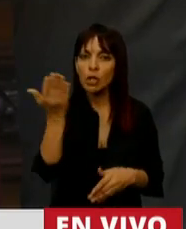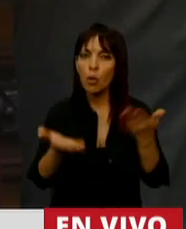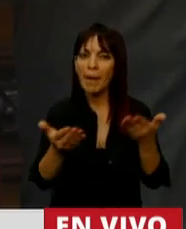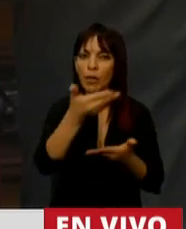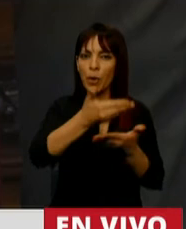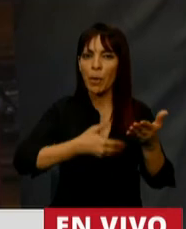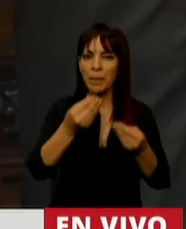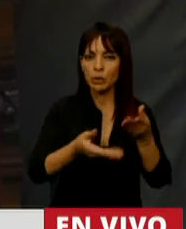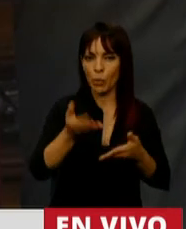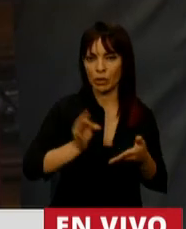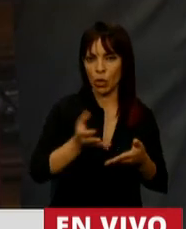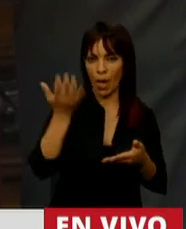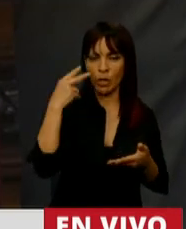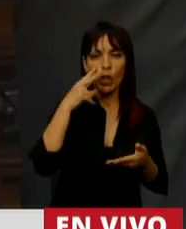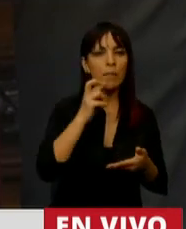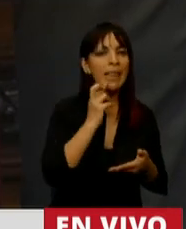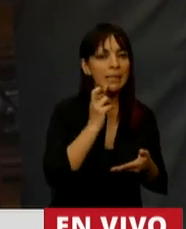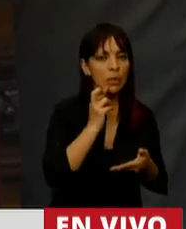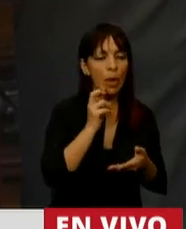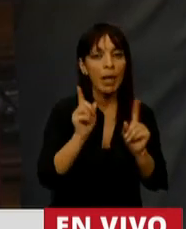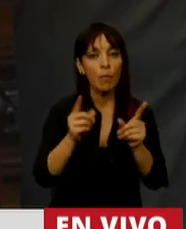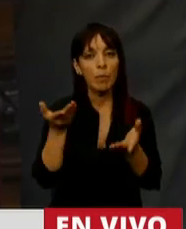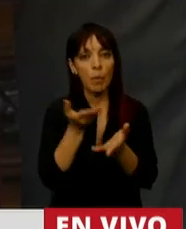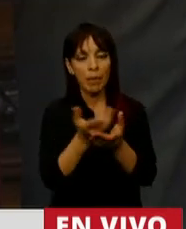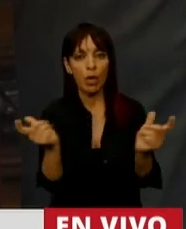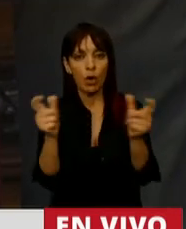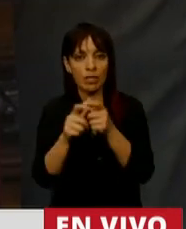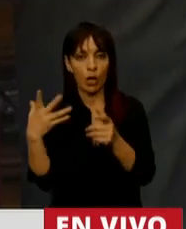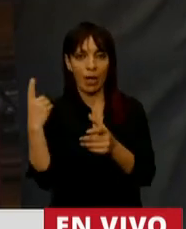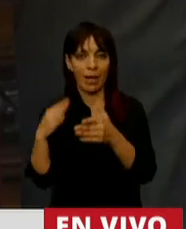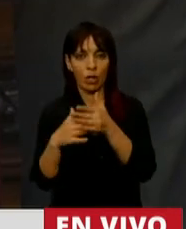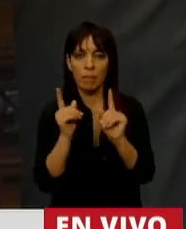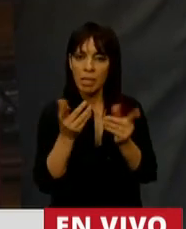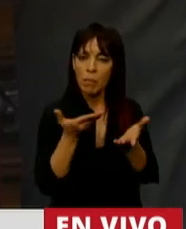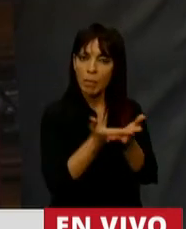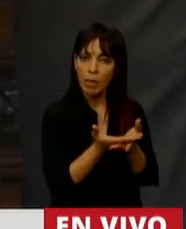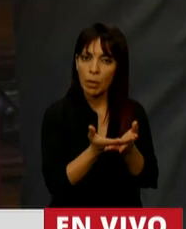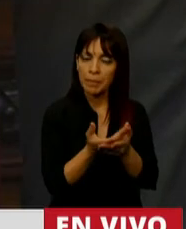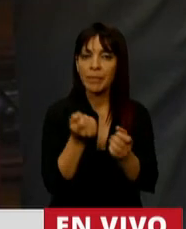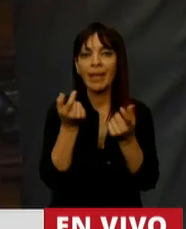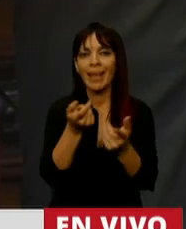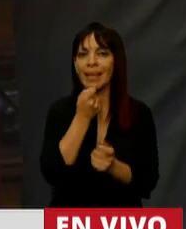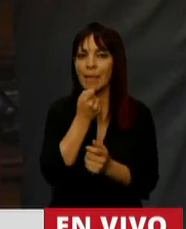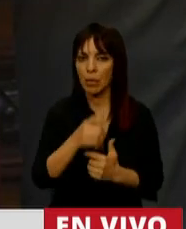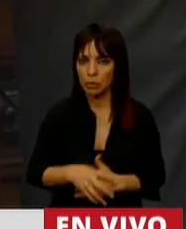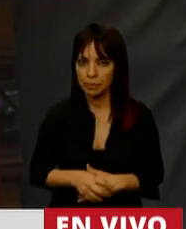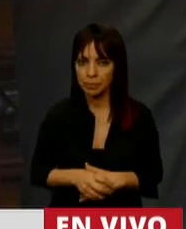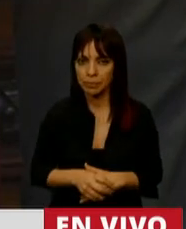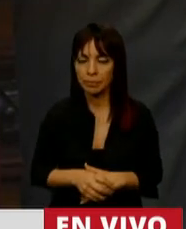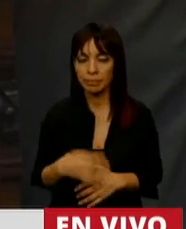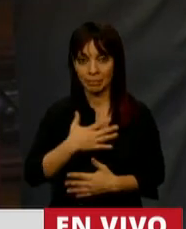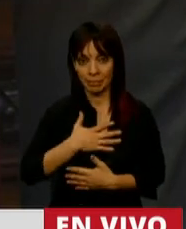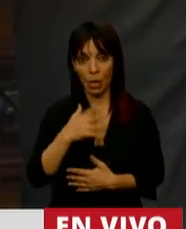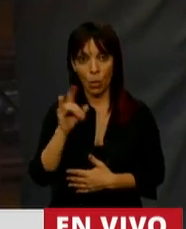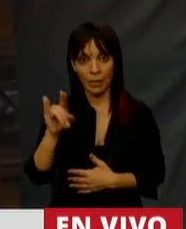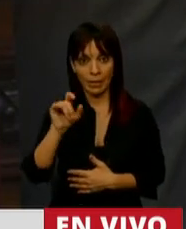presupuesto 2019, que era lo que solicitaba el Consejo de Rectores? Doy algunos ejemplos. Mi universidad, la Universidad